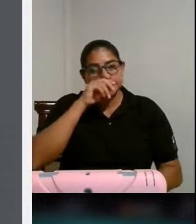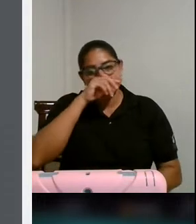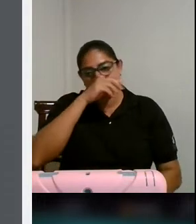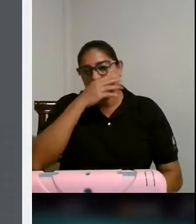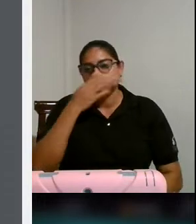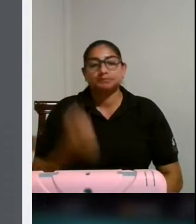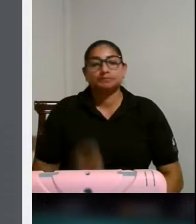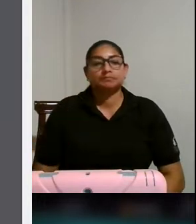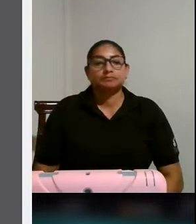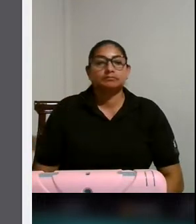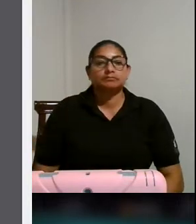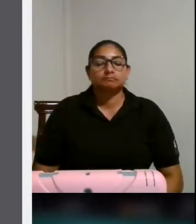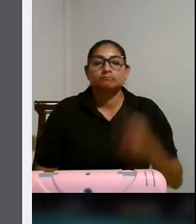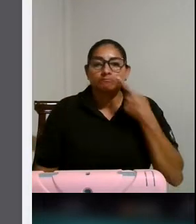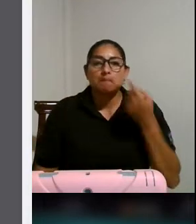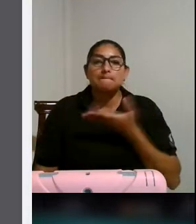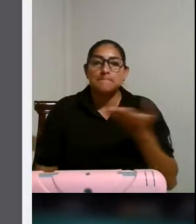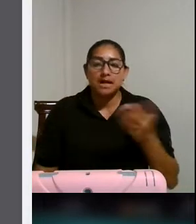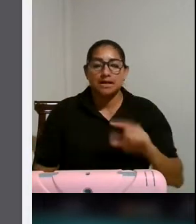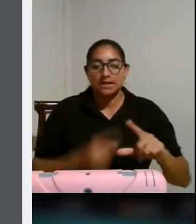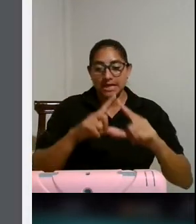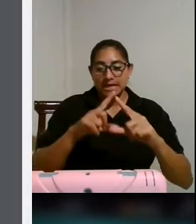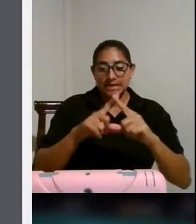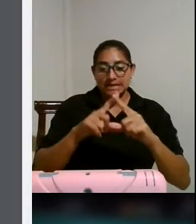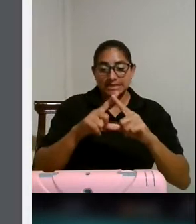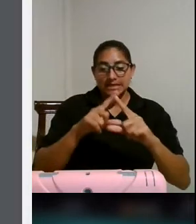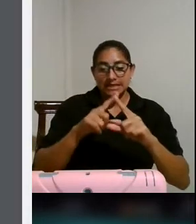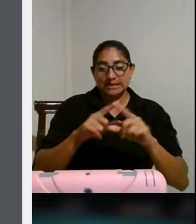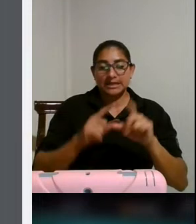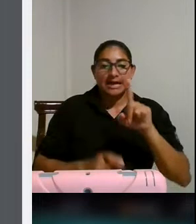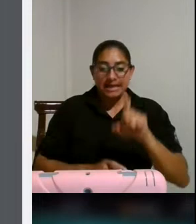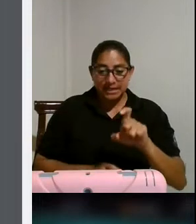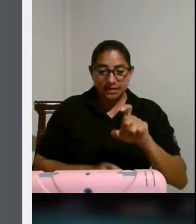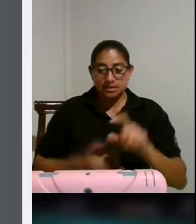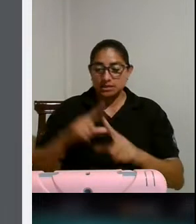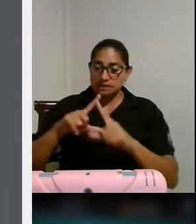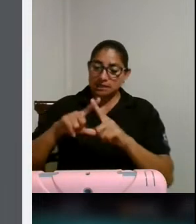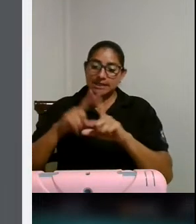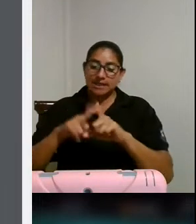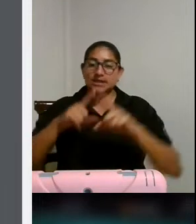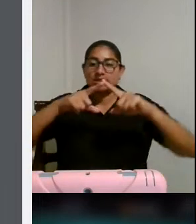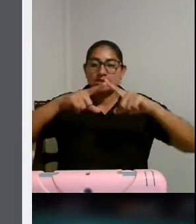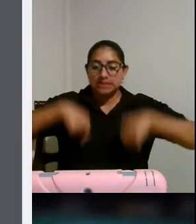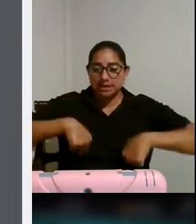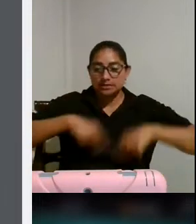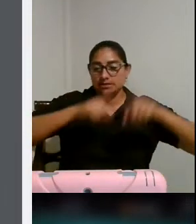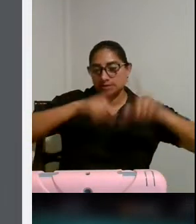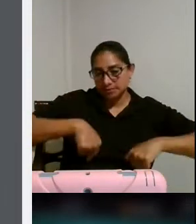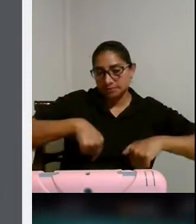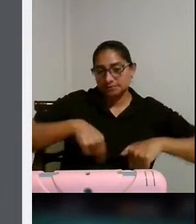¿Para qué hacemos eso? Para que este delta X con este delta X se simplifiquen.